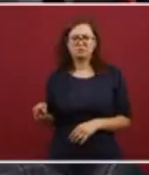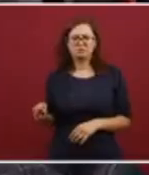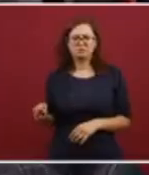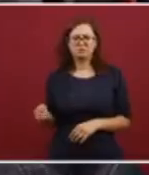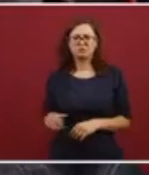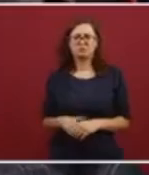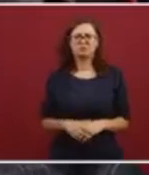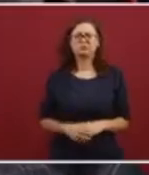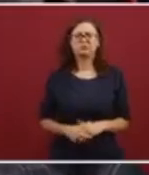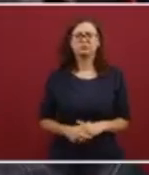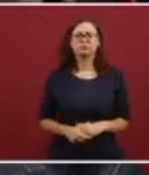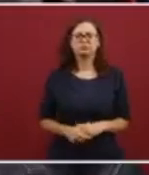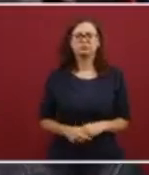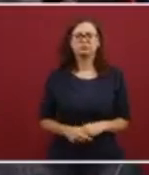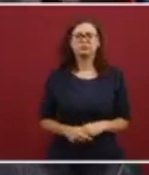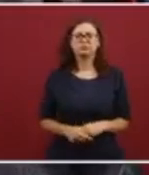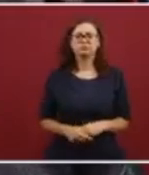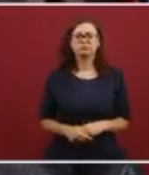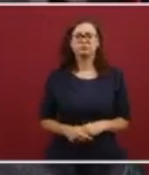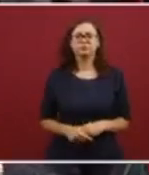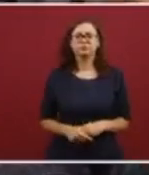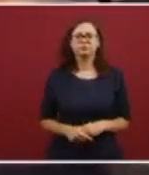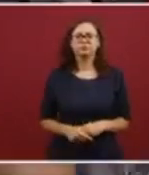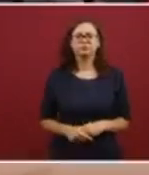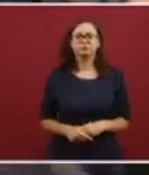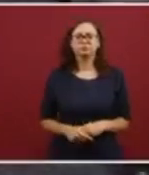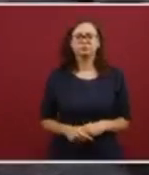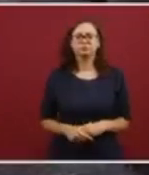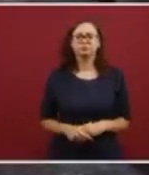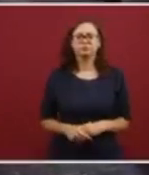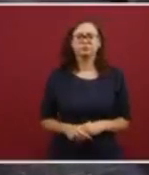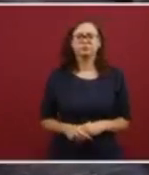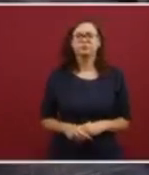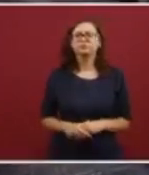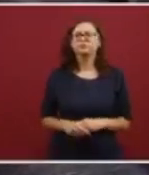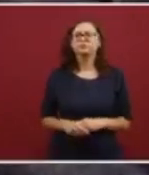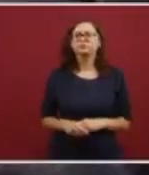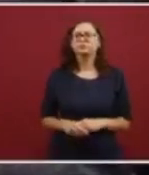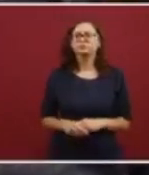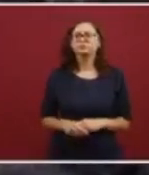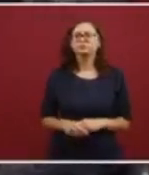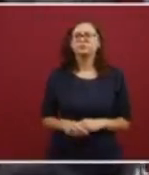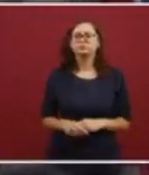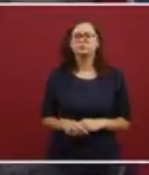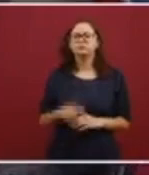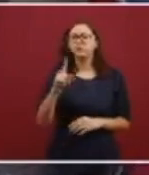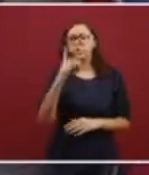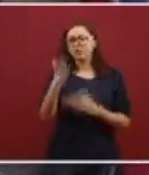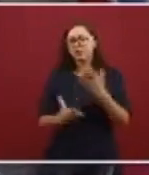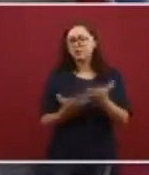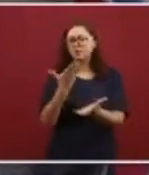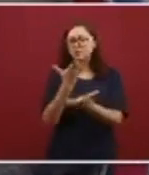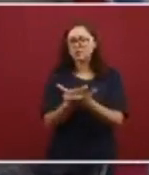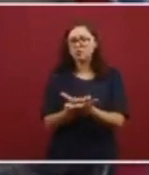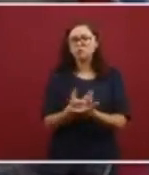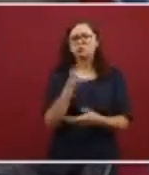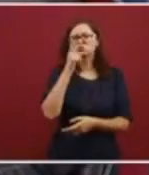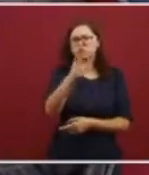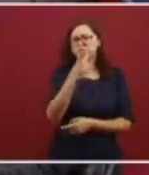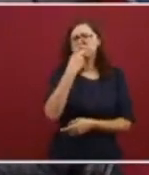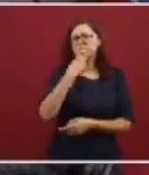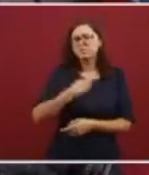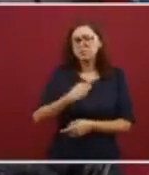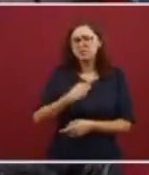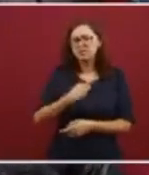las obras tiradas de clínicas, del sector salud, pues clínicas y hospitales. Solo una petición, usted había comentado